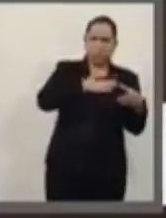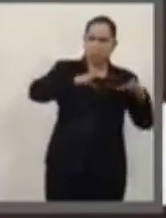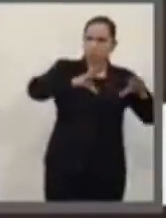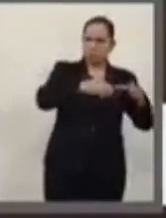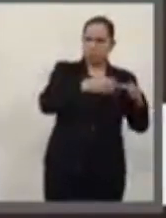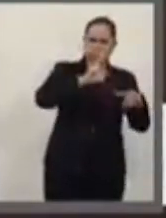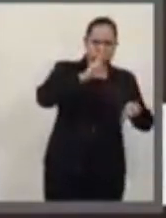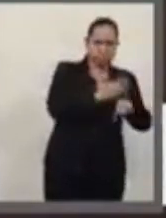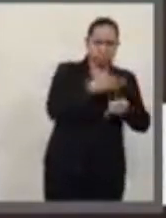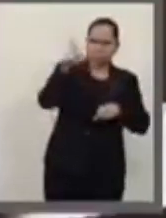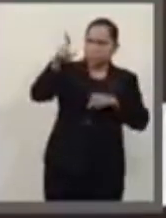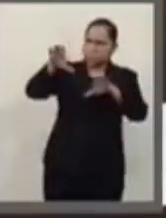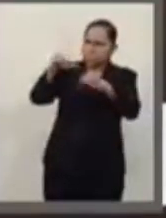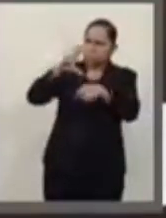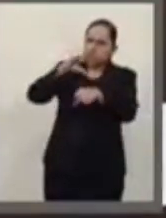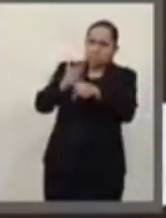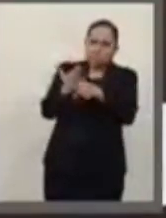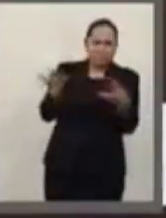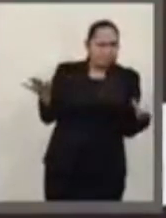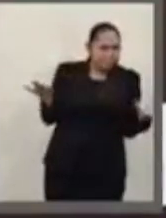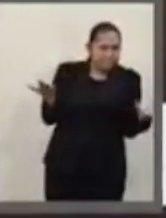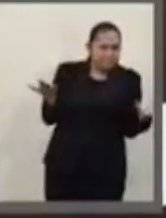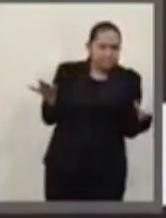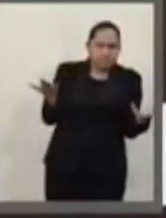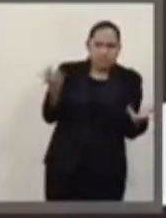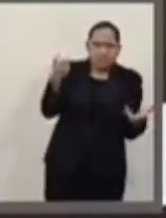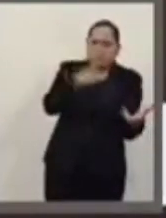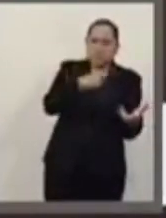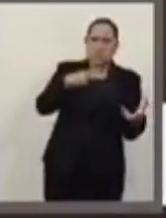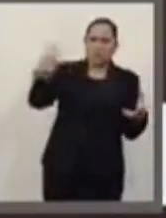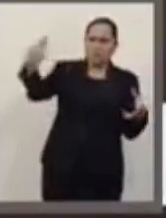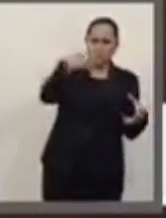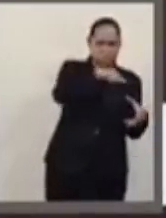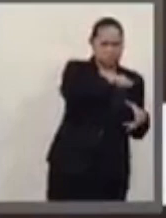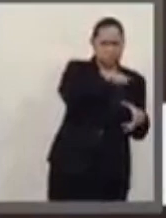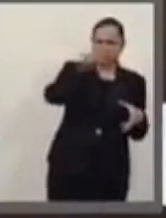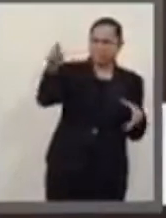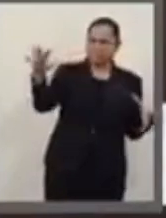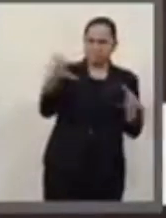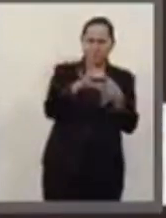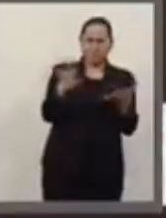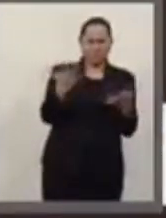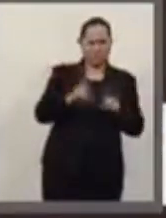el hecho de que sean compañeros de partido los que no asistieron a dar la cara,